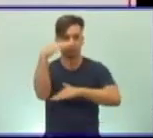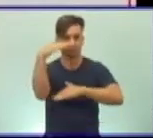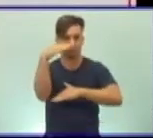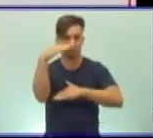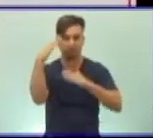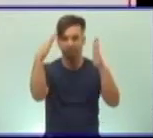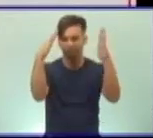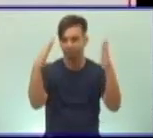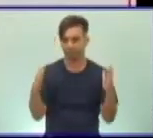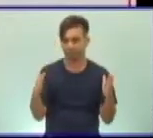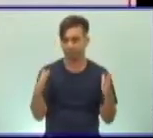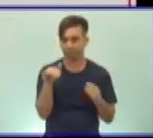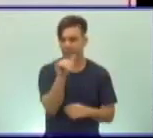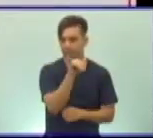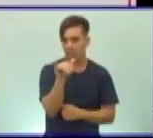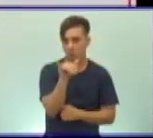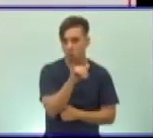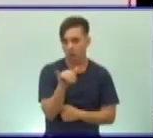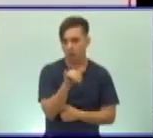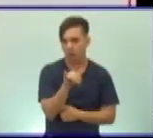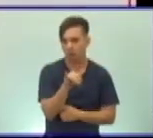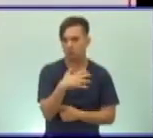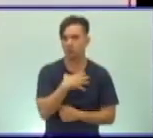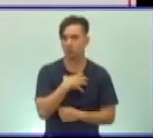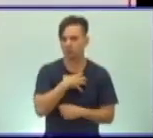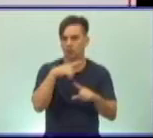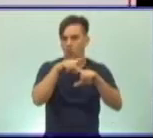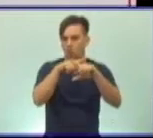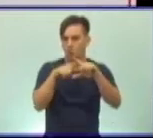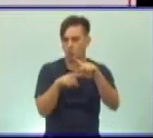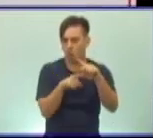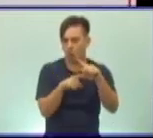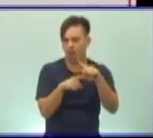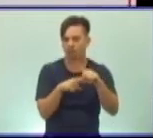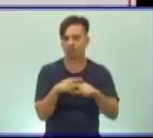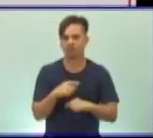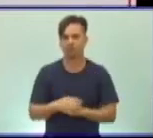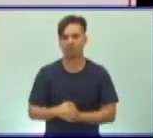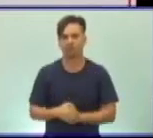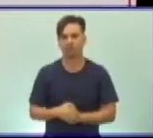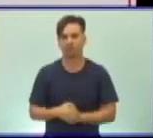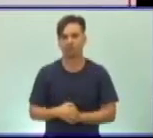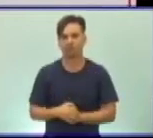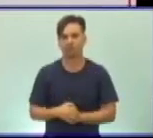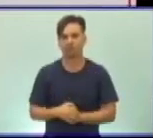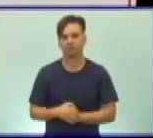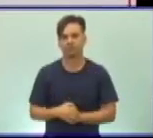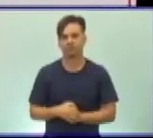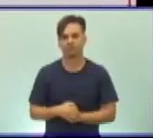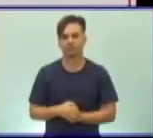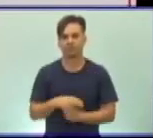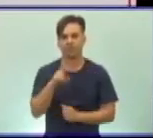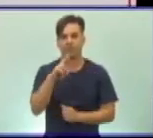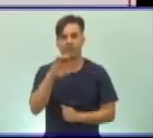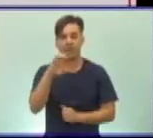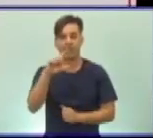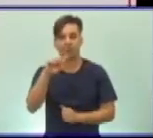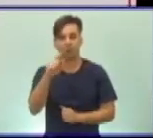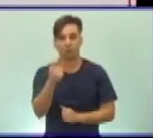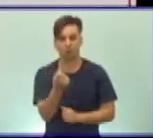tiene 4 ángulos rectos. Pero basta con esas condiciones y demostrar que uno de